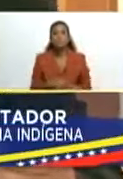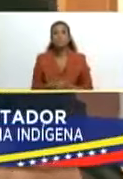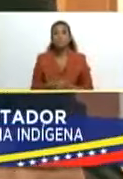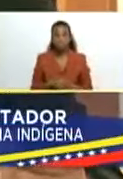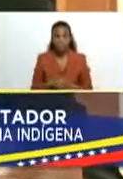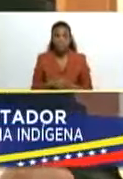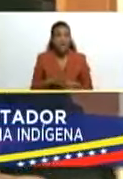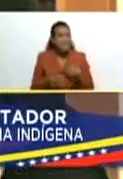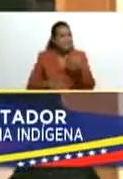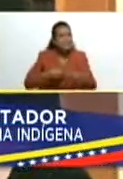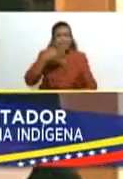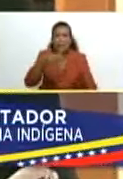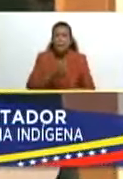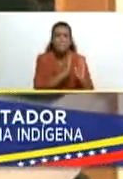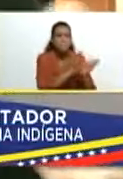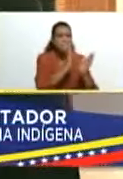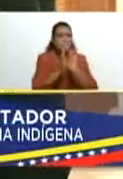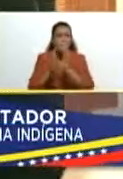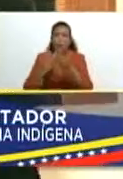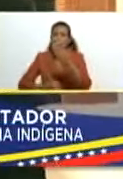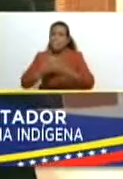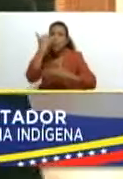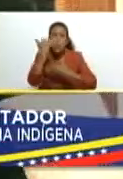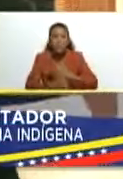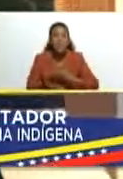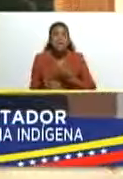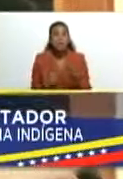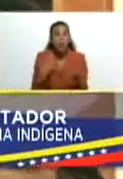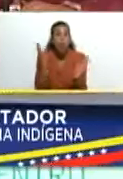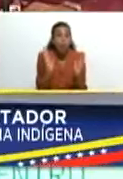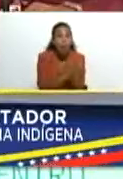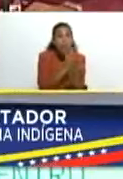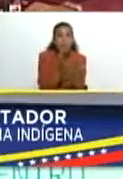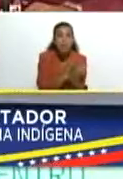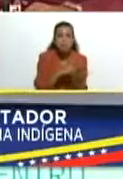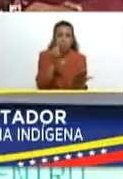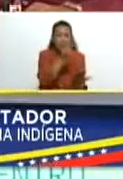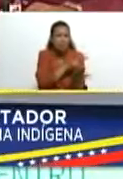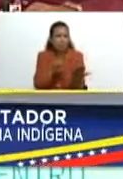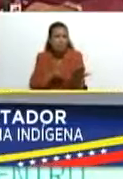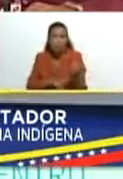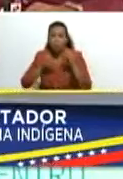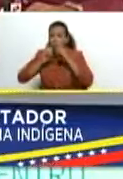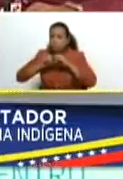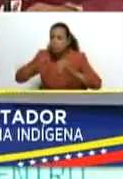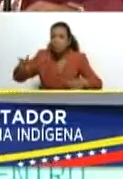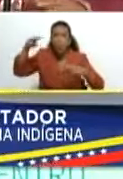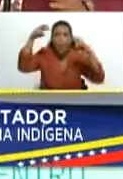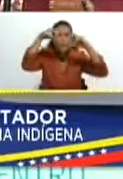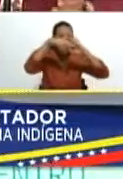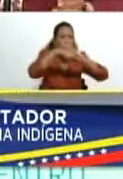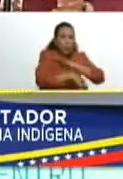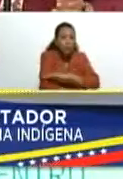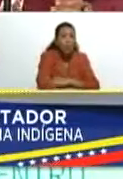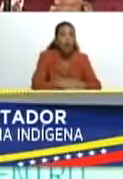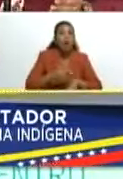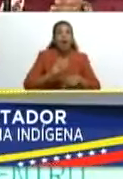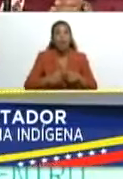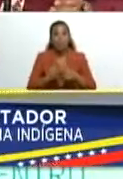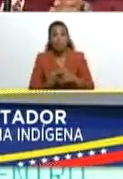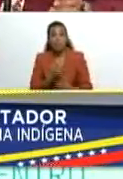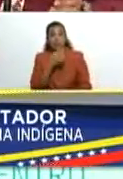Y así por el estilo, presidente, una cantidad de proyectos que van a ser libros muy próximamente y que están siendo investigados en este instante. Entonces yo les